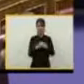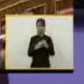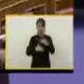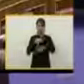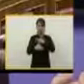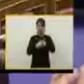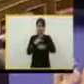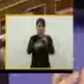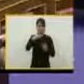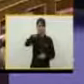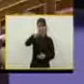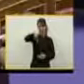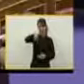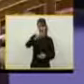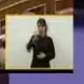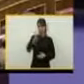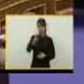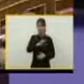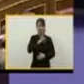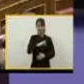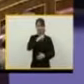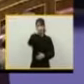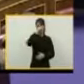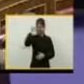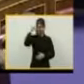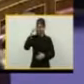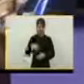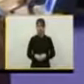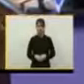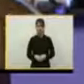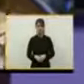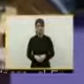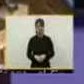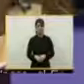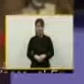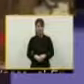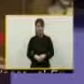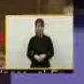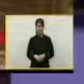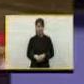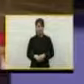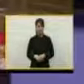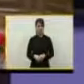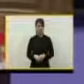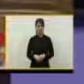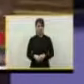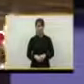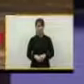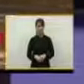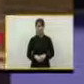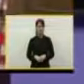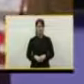a Esquerda Unida, que vota para cambiar a Rajoy e para que exista un goberno de esquerda. Si el fai esa lectura e fai esa